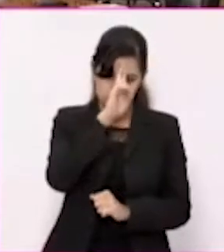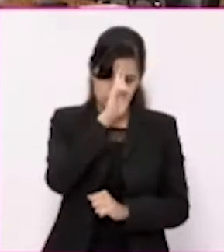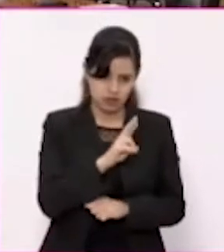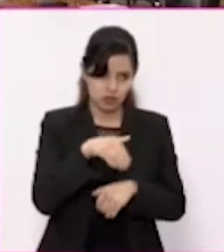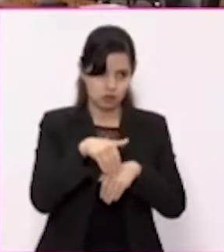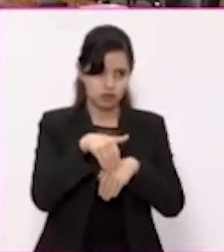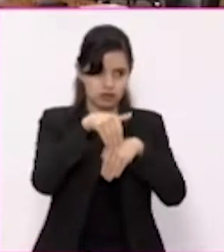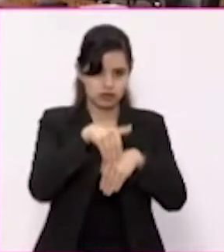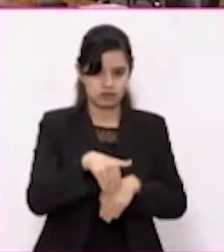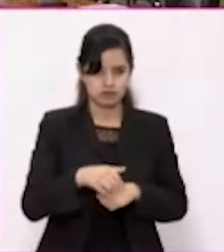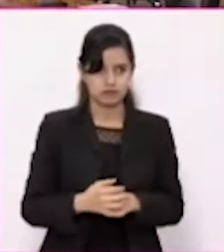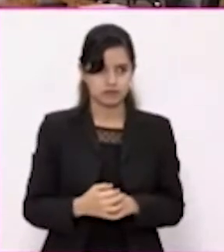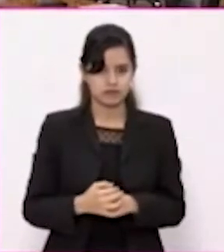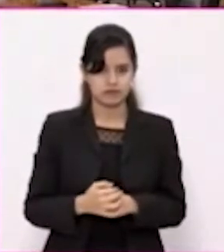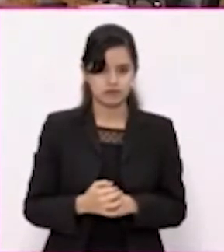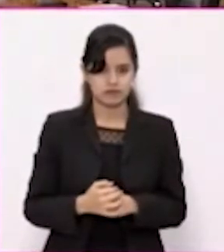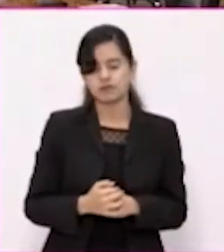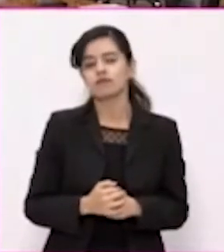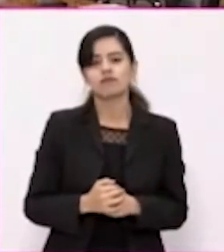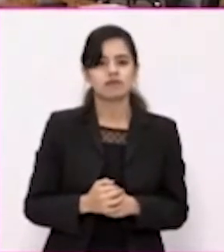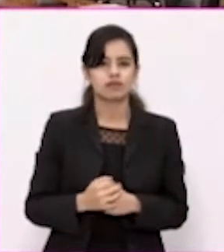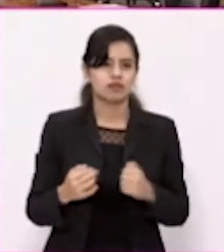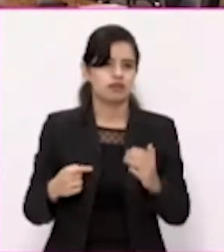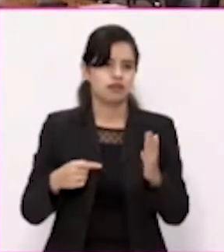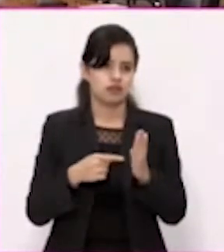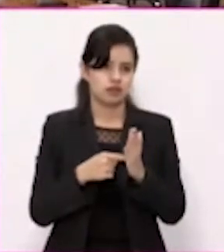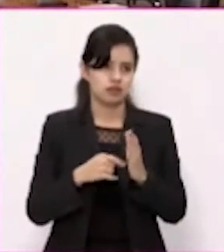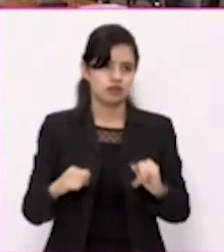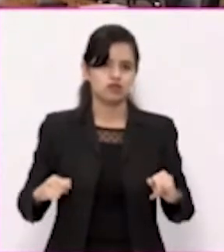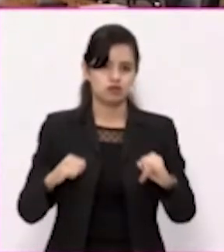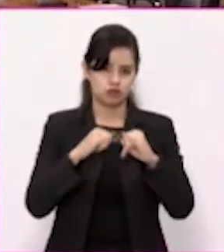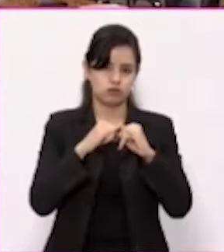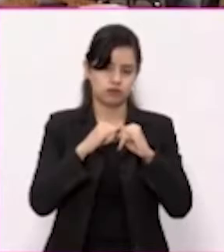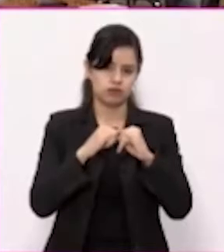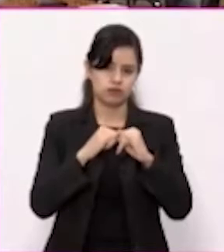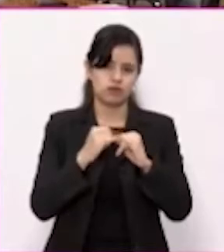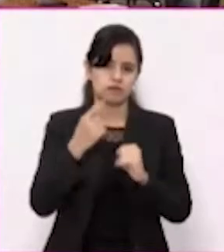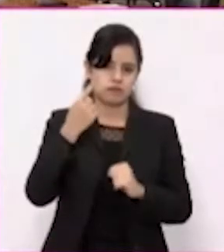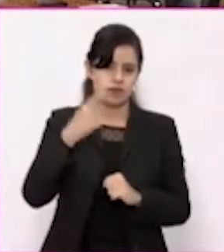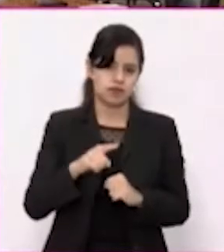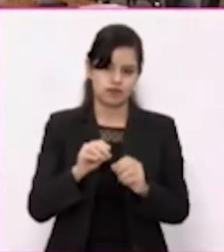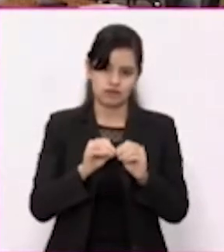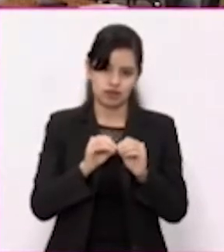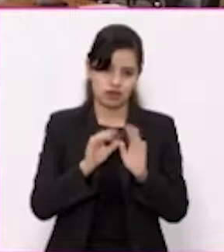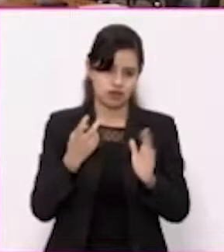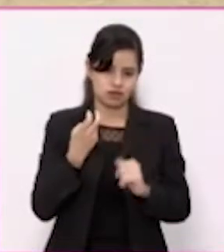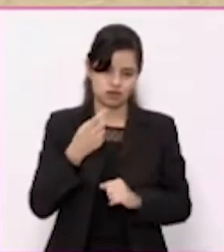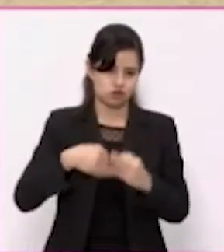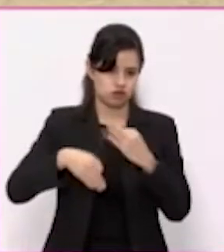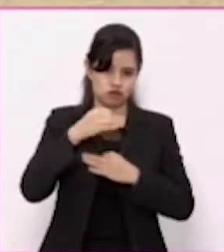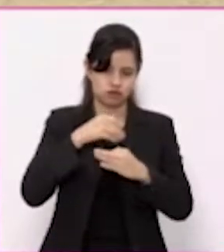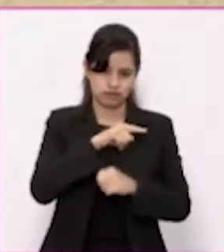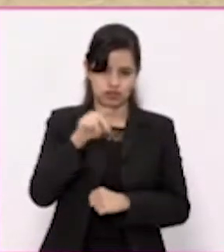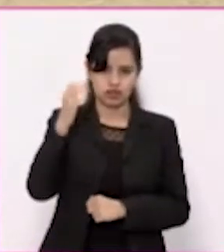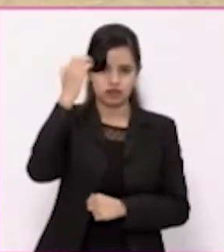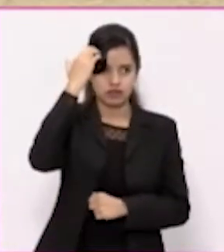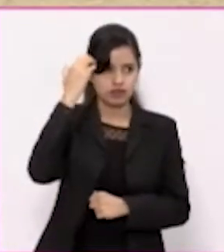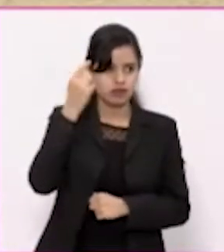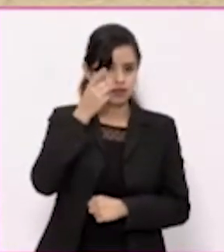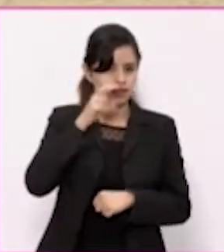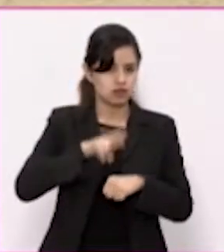que nos regimos en el instituto y que han sido, por cierto, protocolos conocidos por la